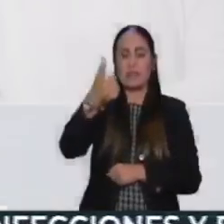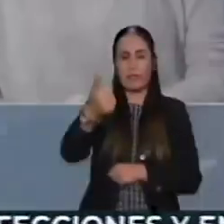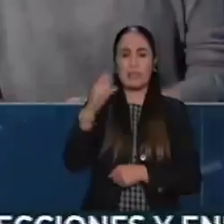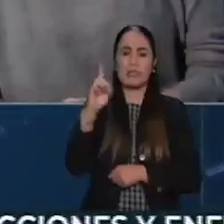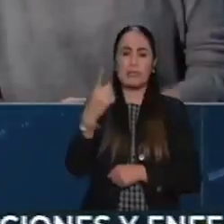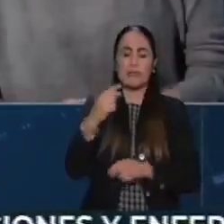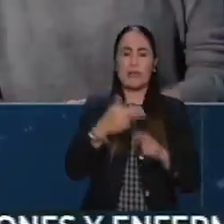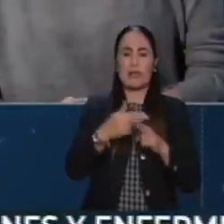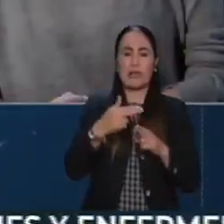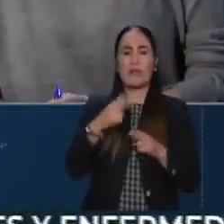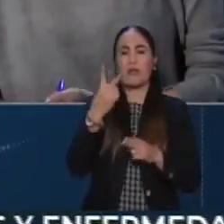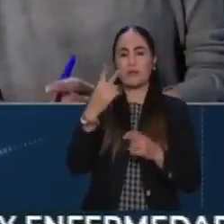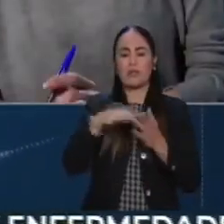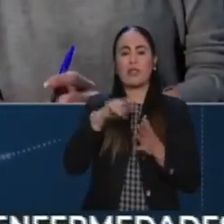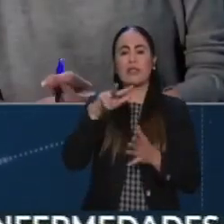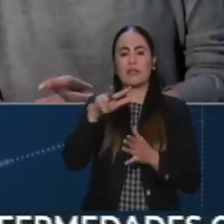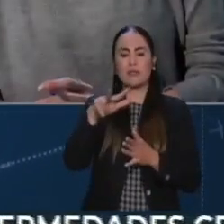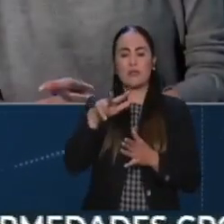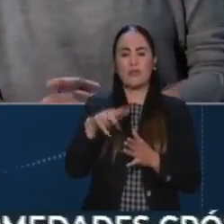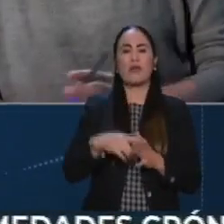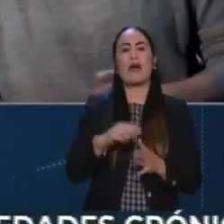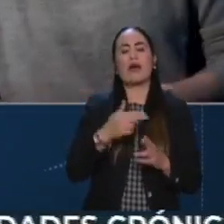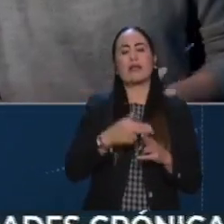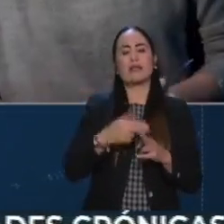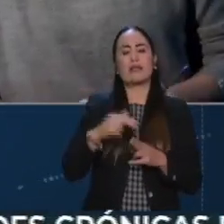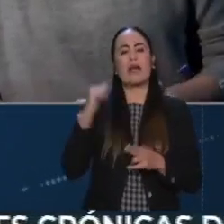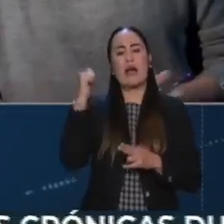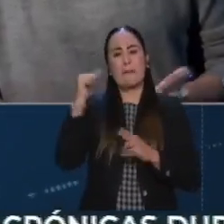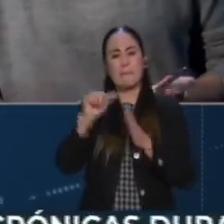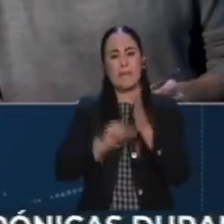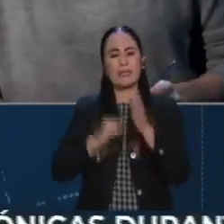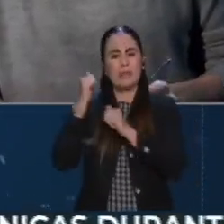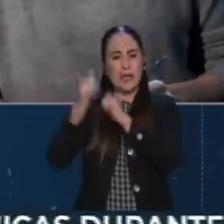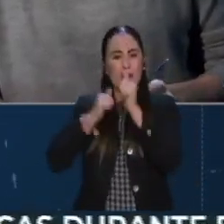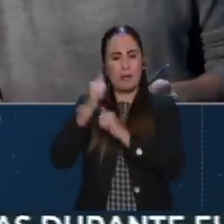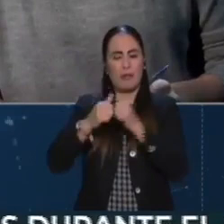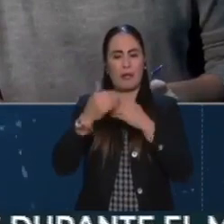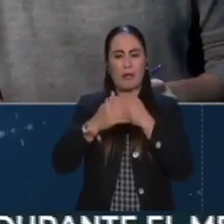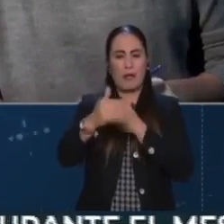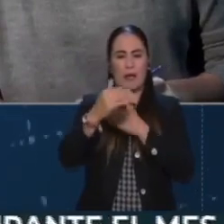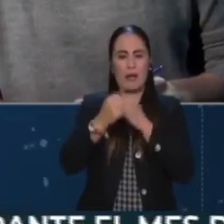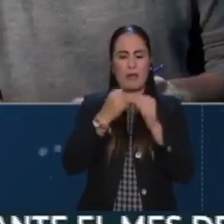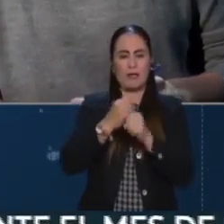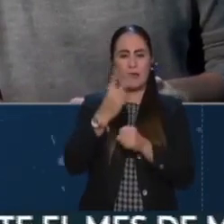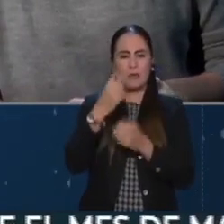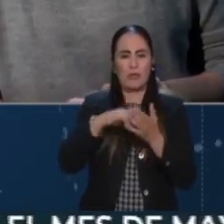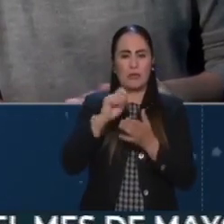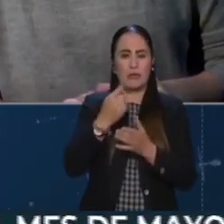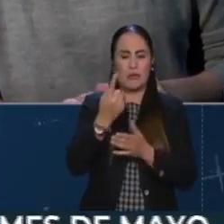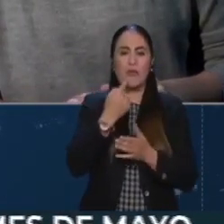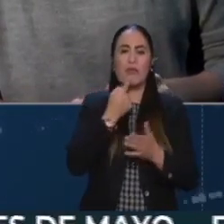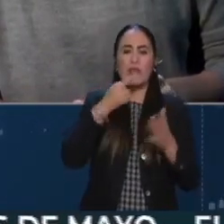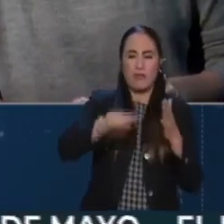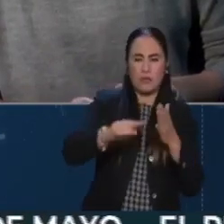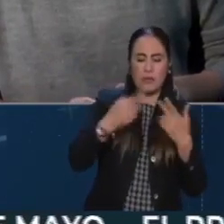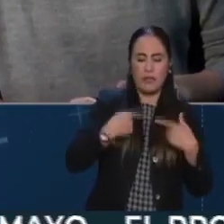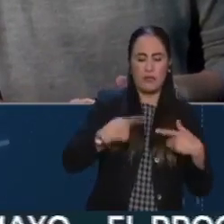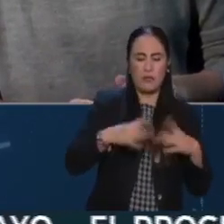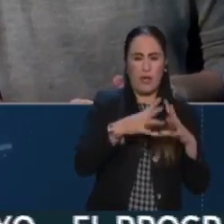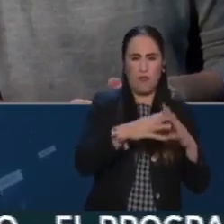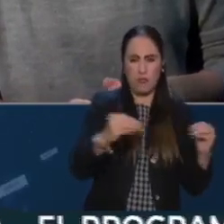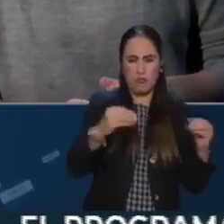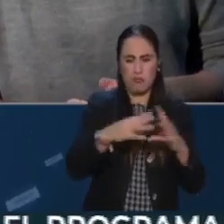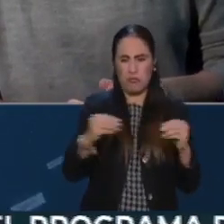2018 hasta abril de este año, el estado en donde ha habido más denuncias de desapariciones es el estado de Jalisco.